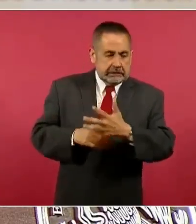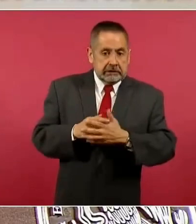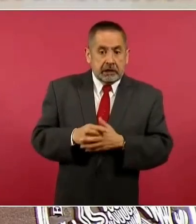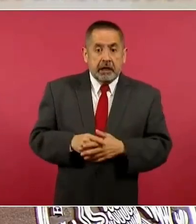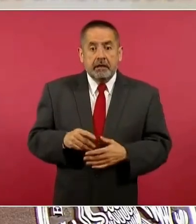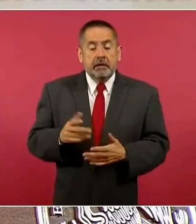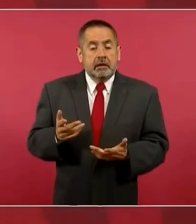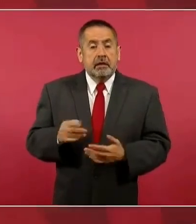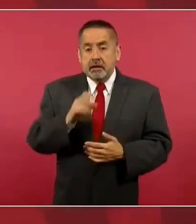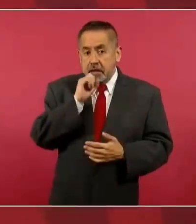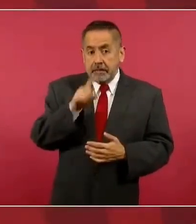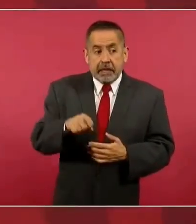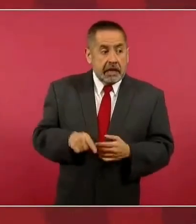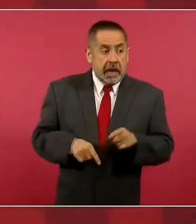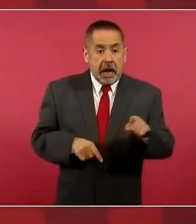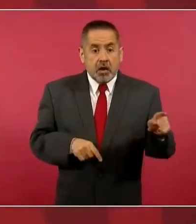pedirnos